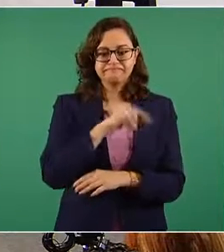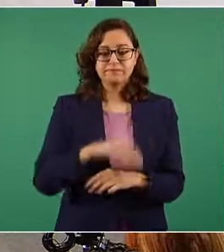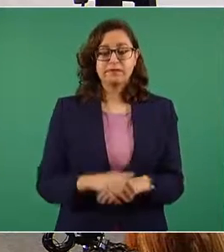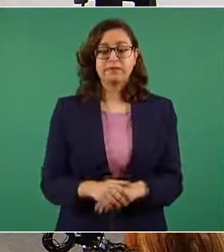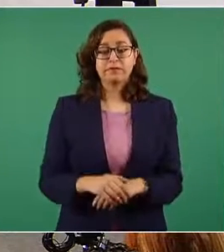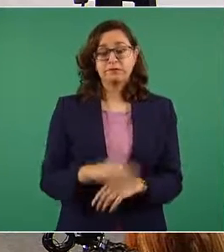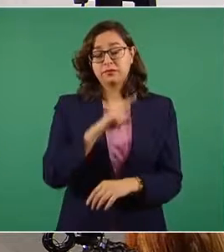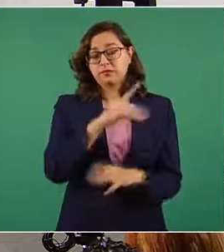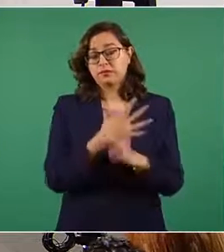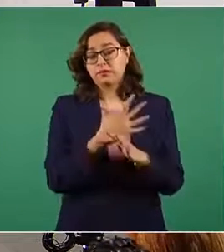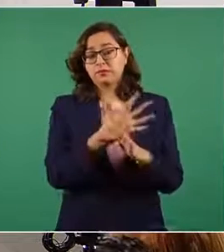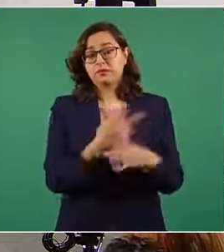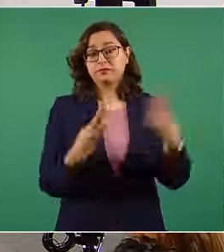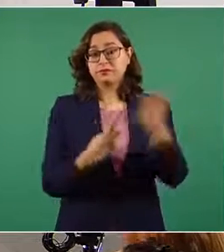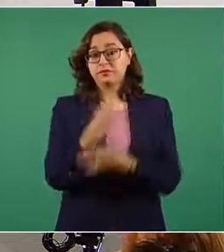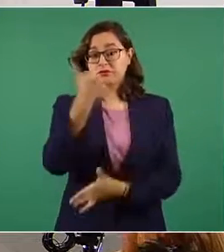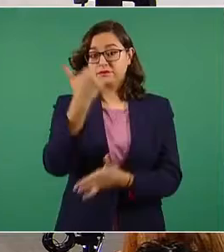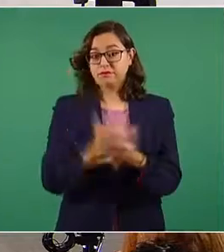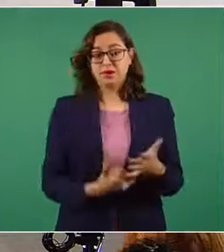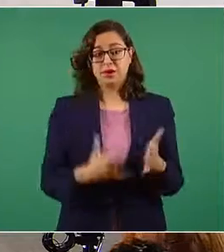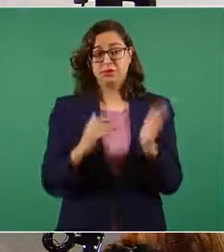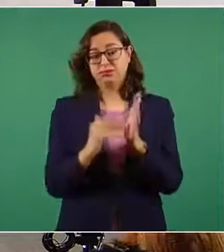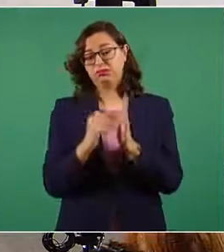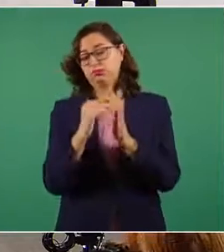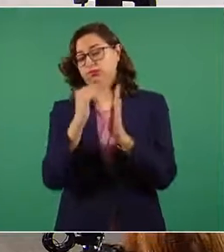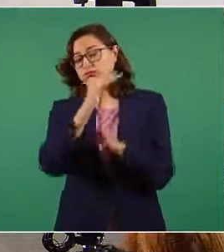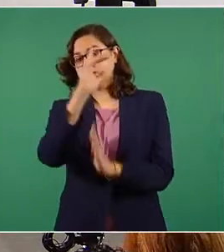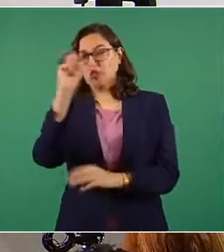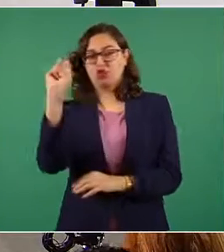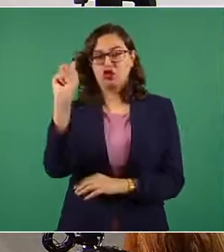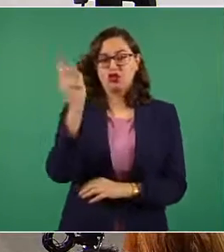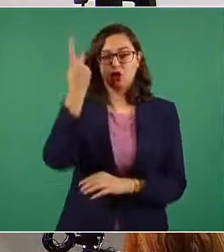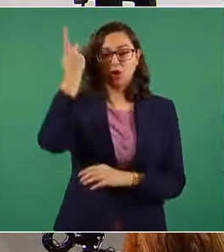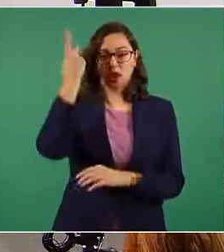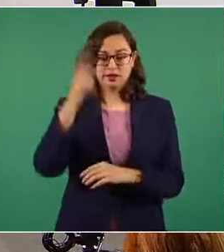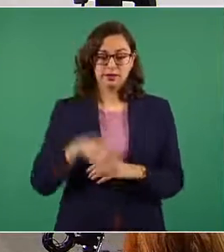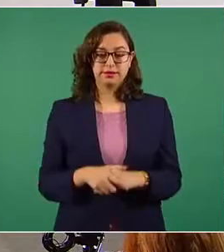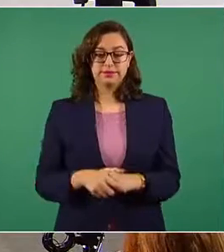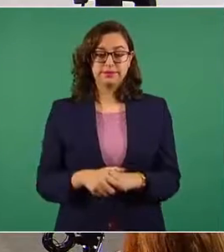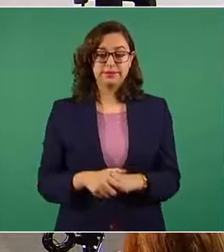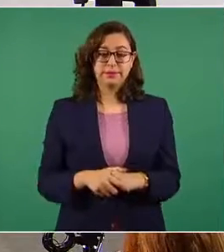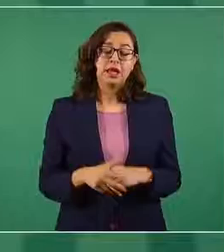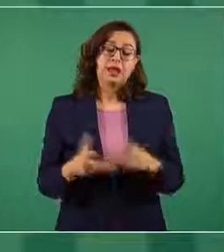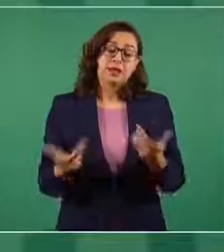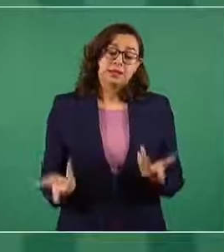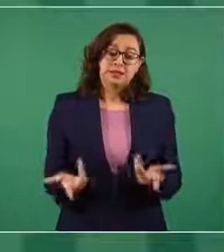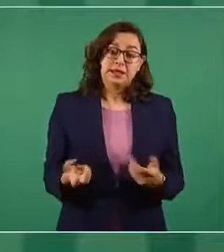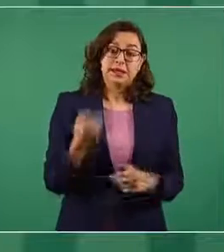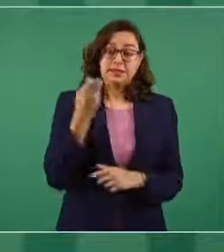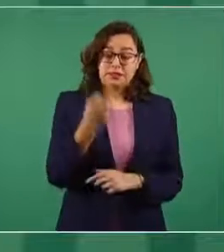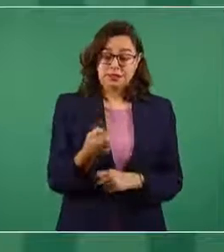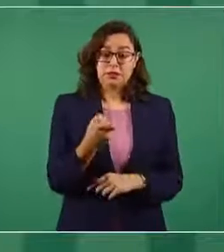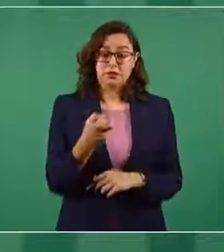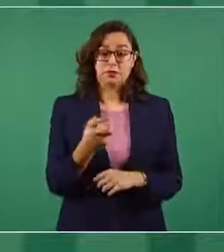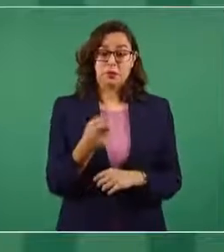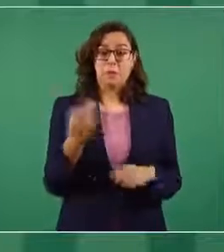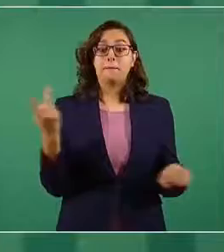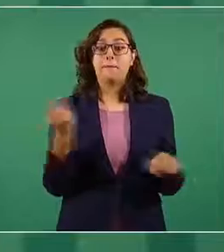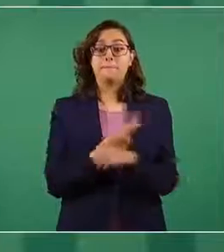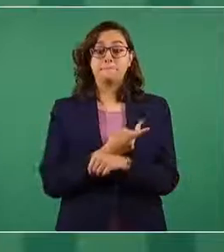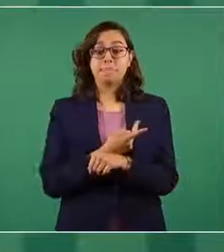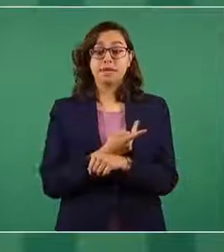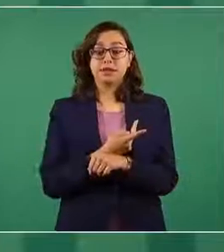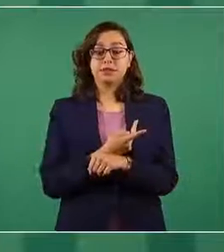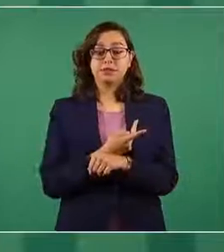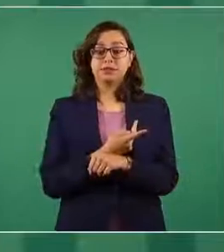son proyectos de trillones de dólares, probablemente. Bueno, entonces esto va a acelerar ahora